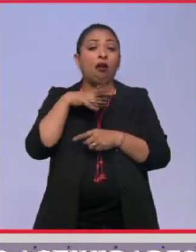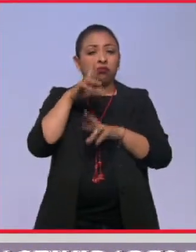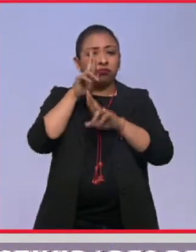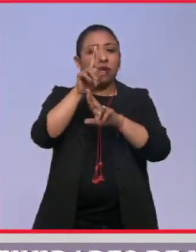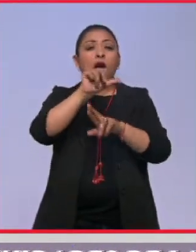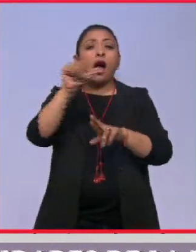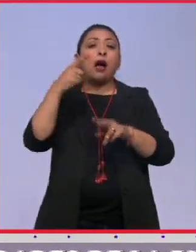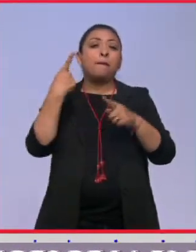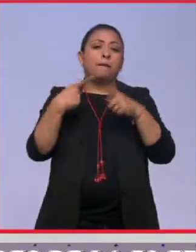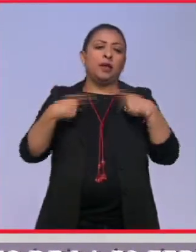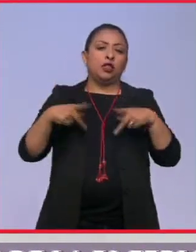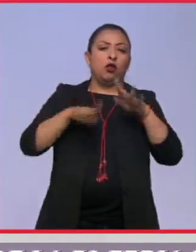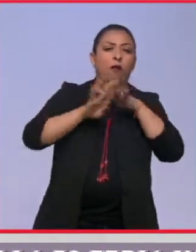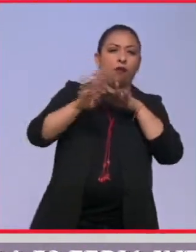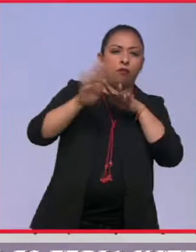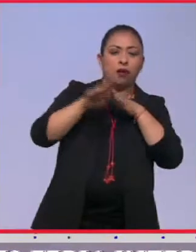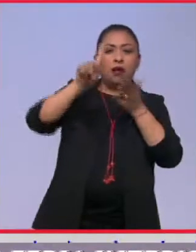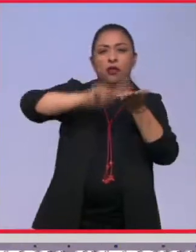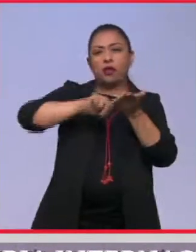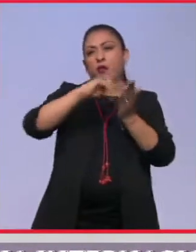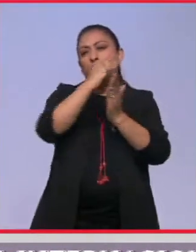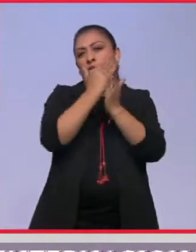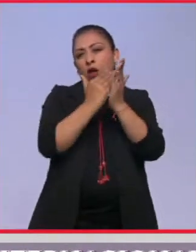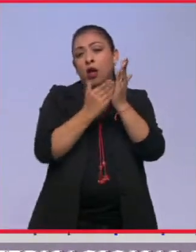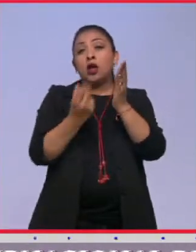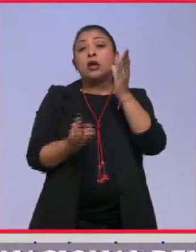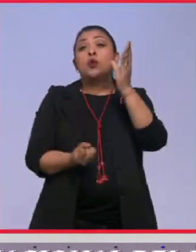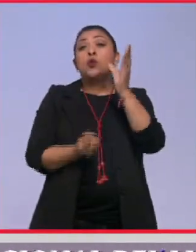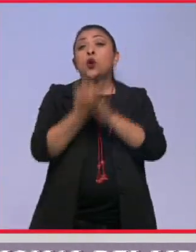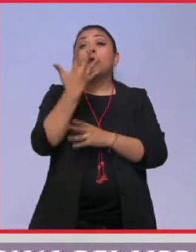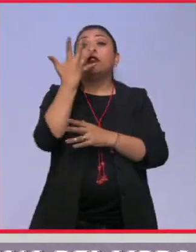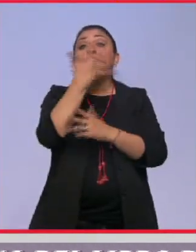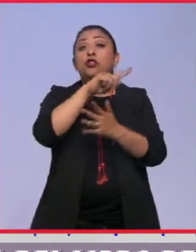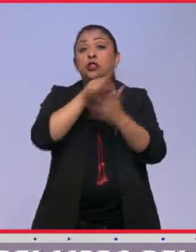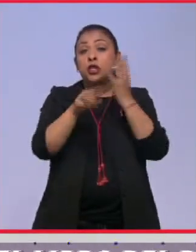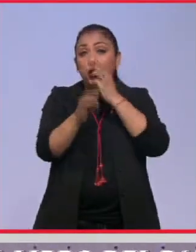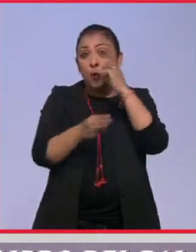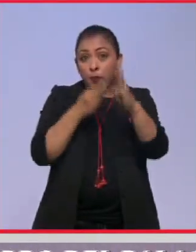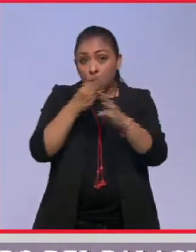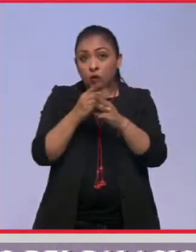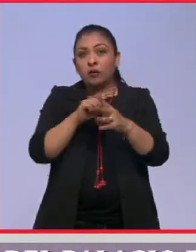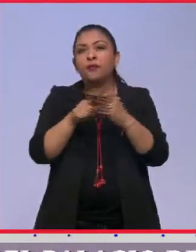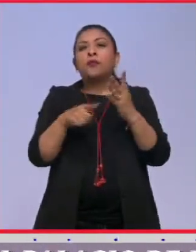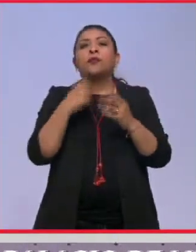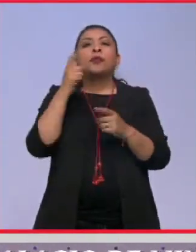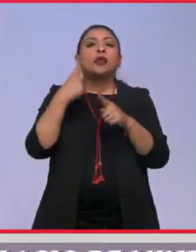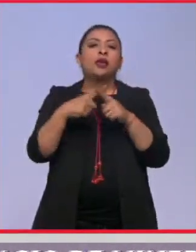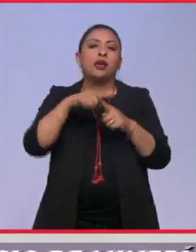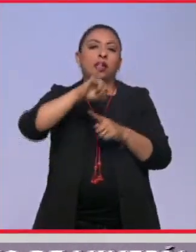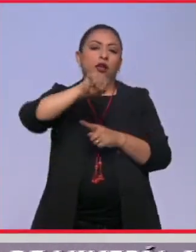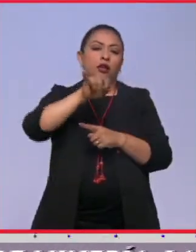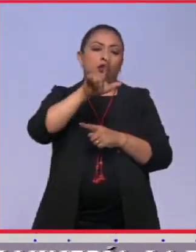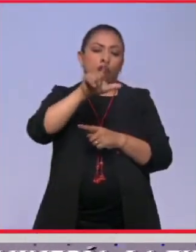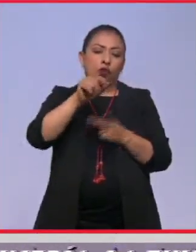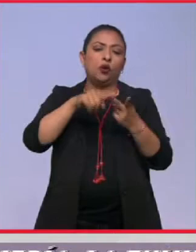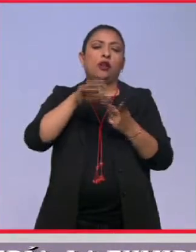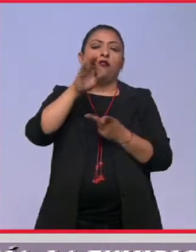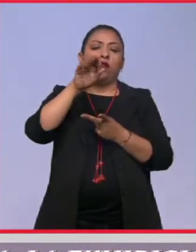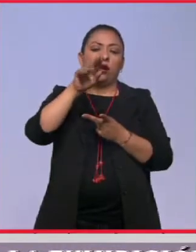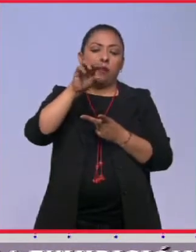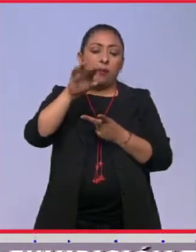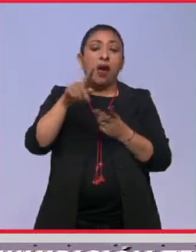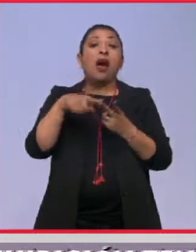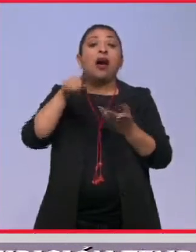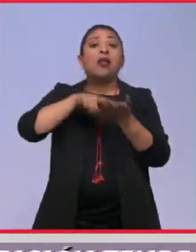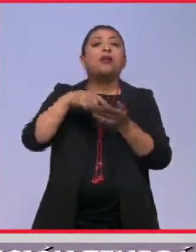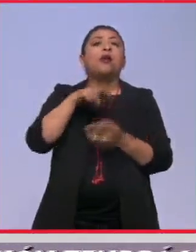los inmigrantes. En su programa aparecen 5 estrenos mundiales, entre ellos el de la compositora Julie Wolf, Fire in My Mouth, con